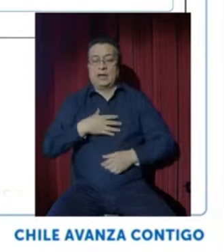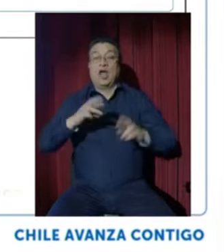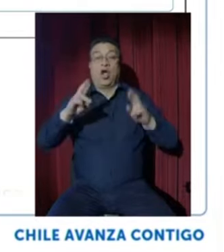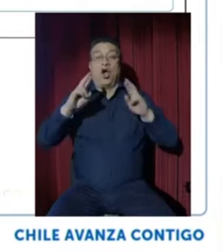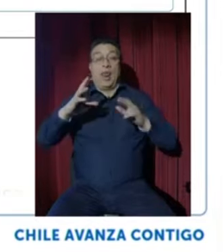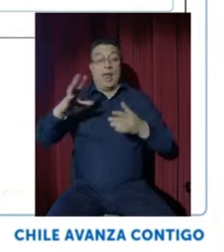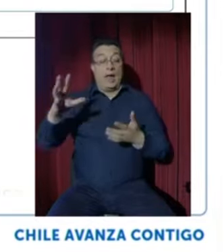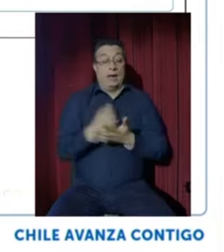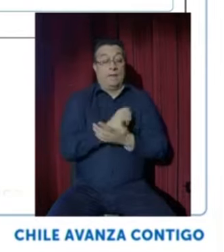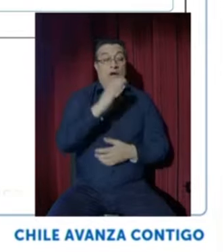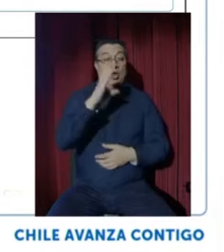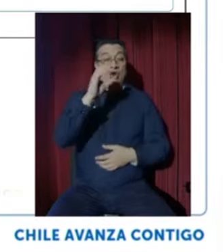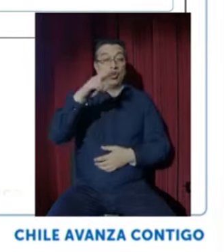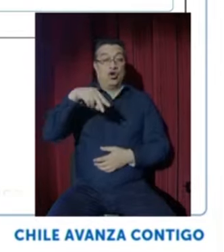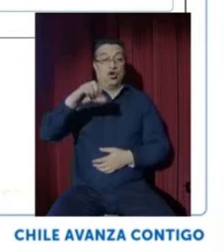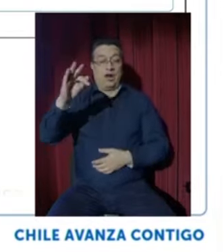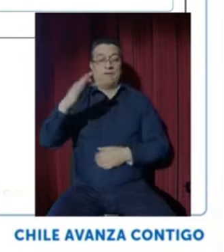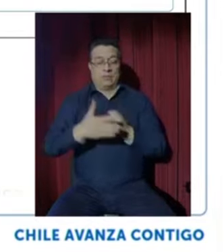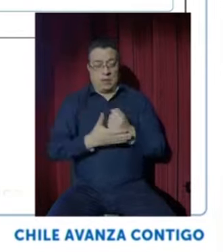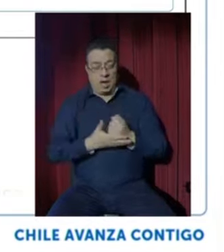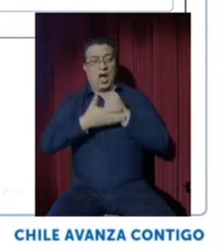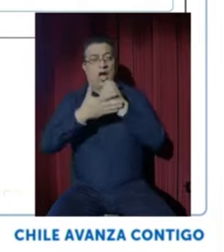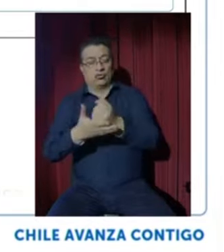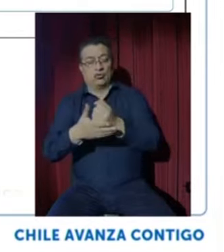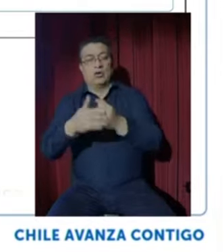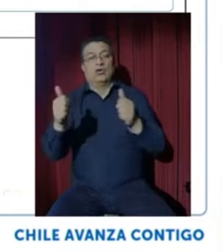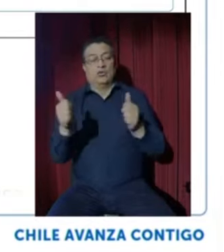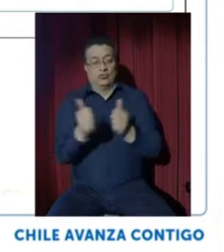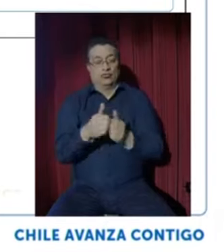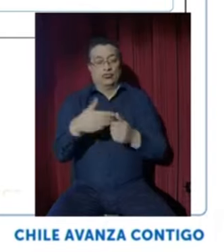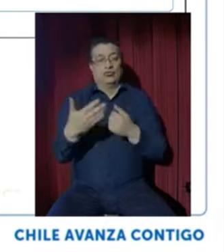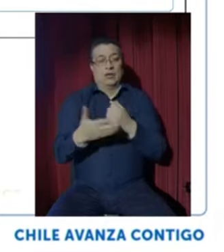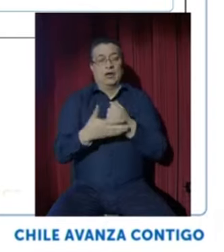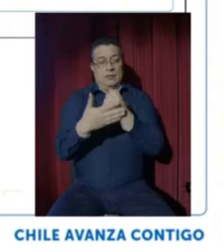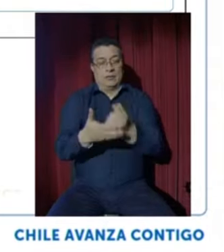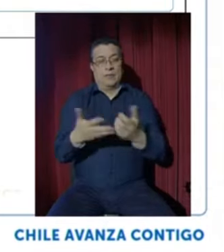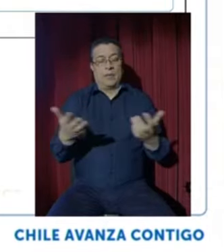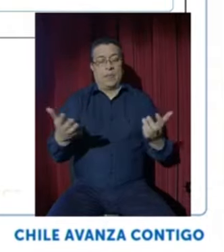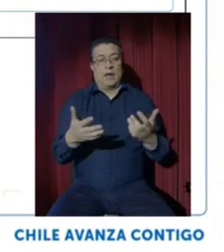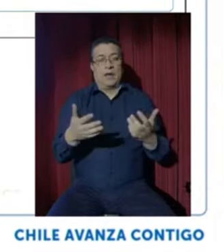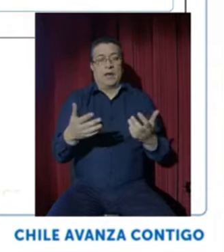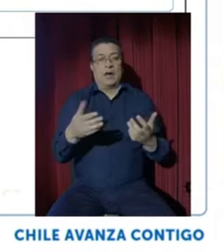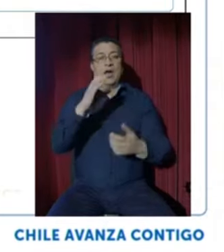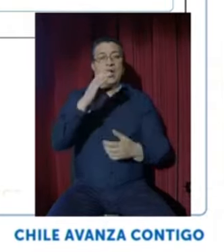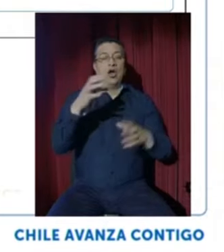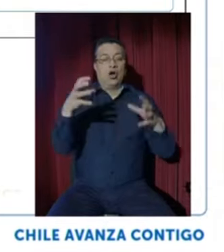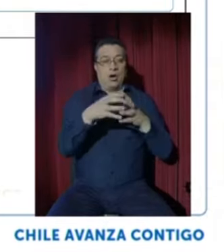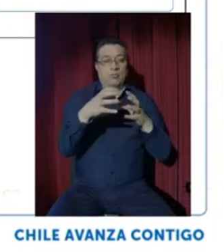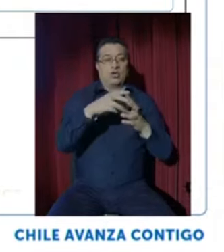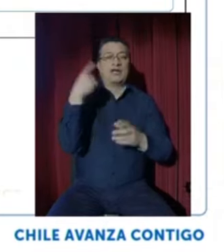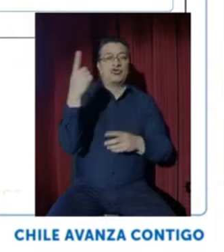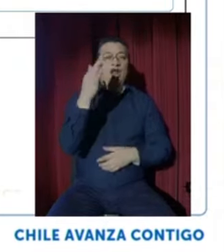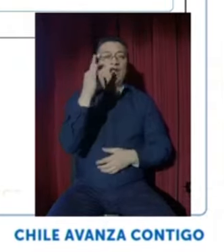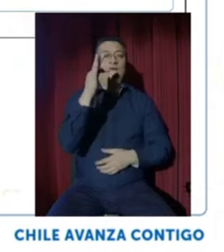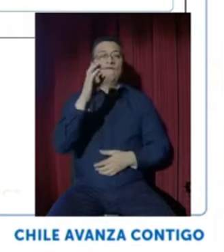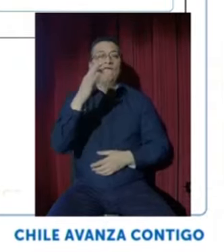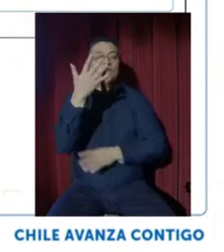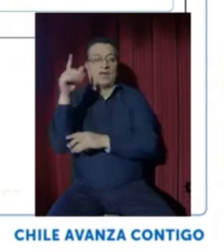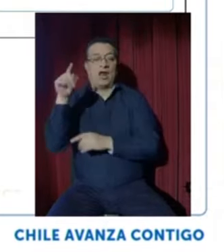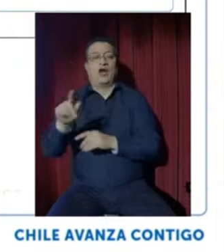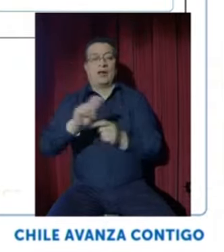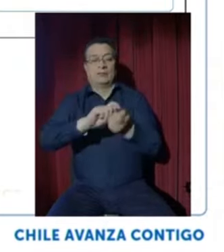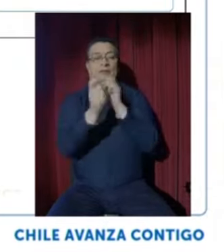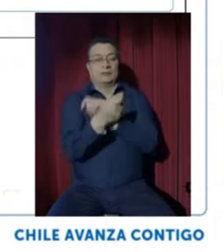conaf decore corporación nacional forestal corporación nacional forestal ahora sea un